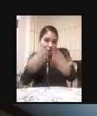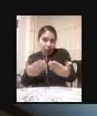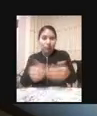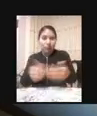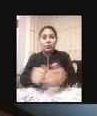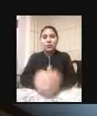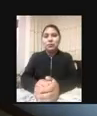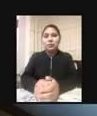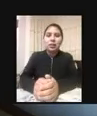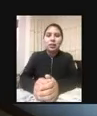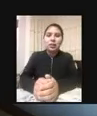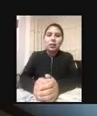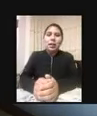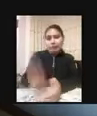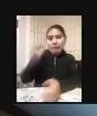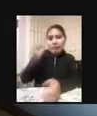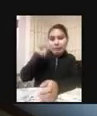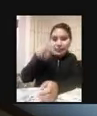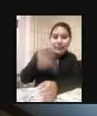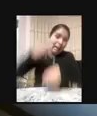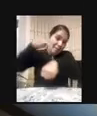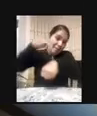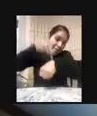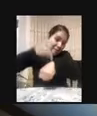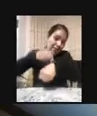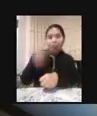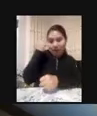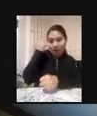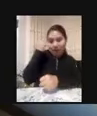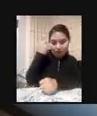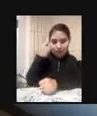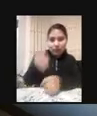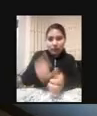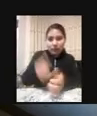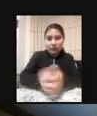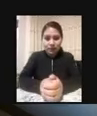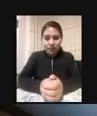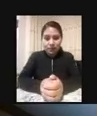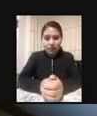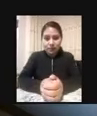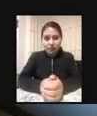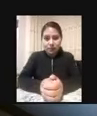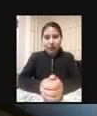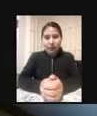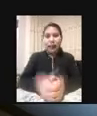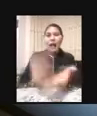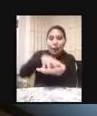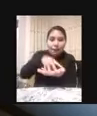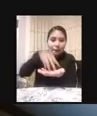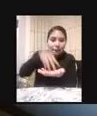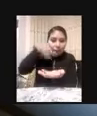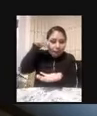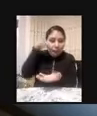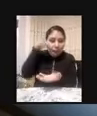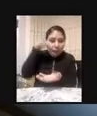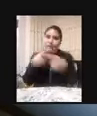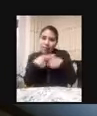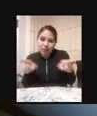general, necesitan más tiempo para procesar y comprender, como les decía, ¿no? Ellos aprenden de una manera